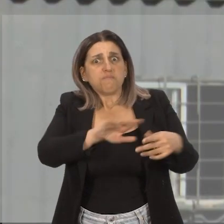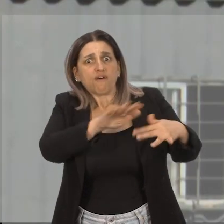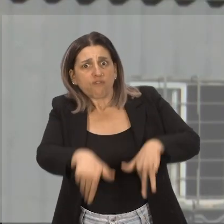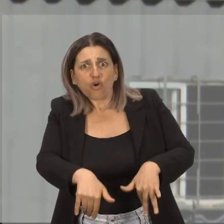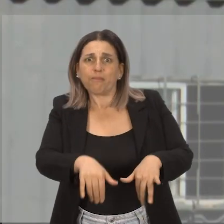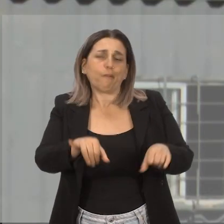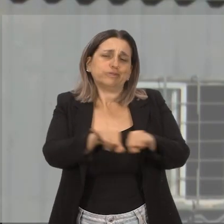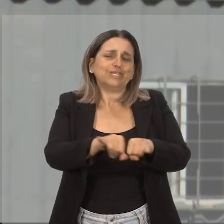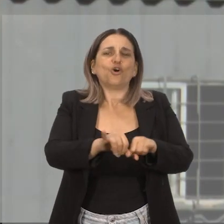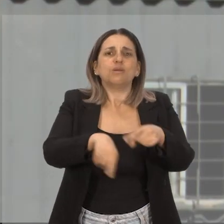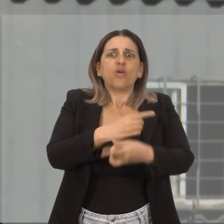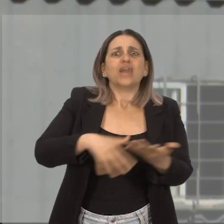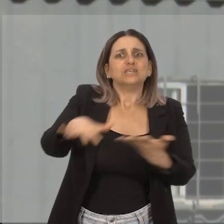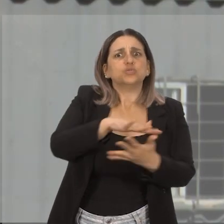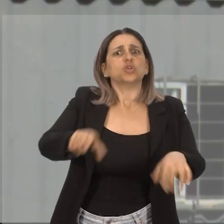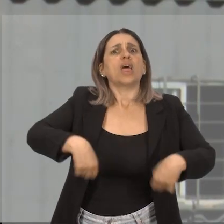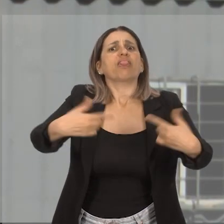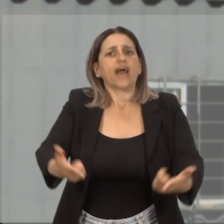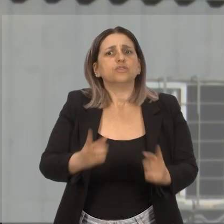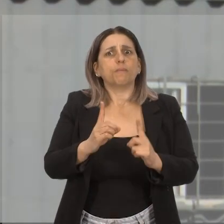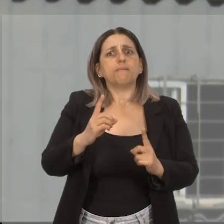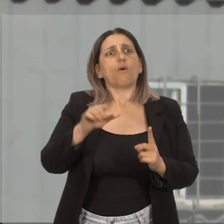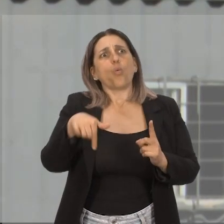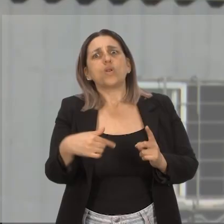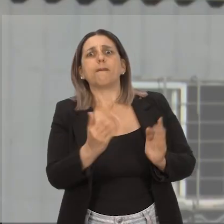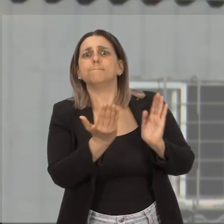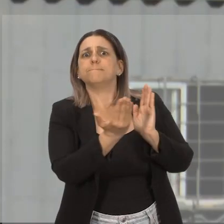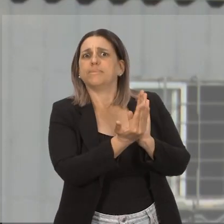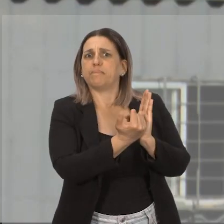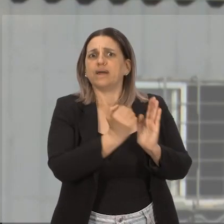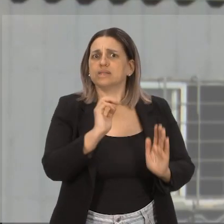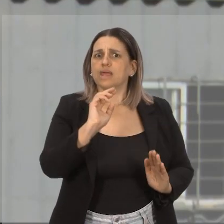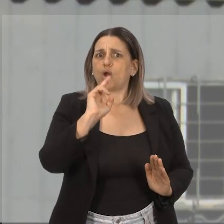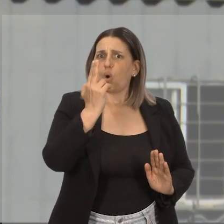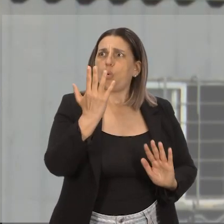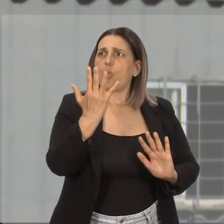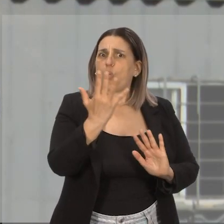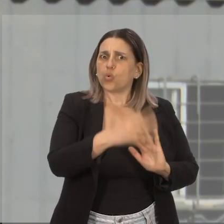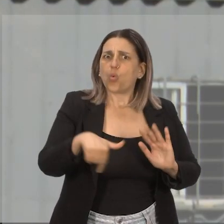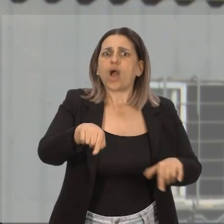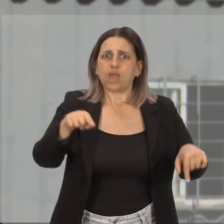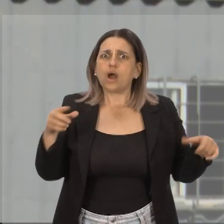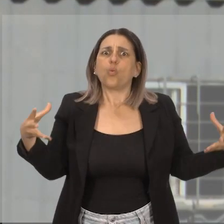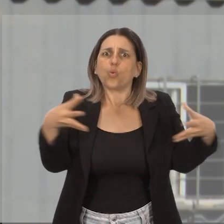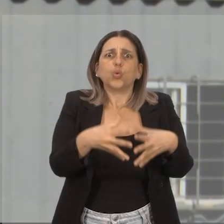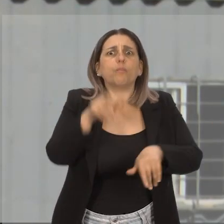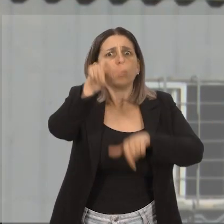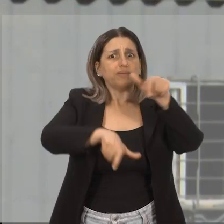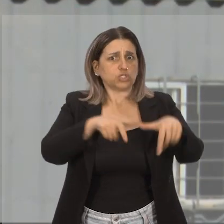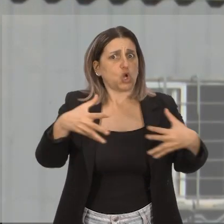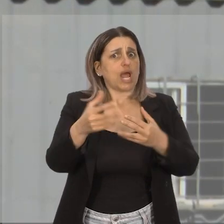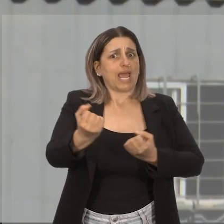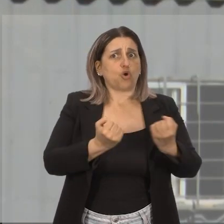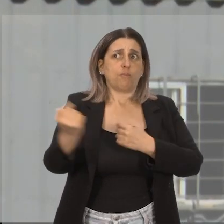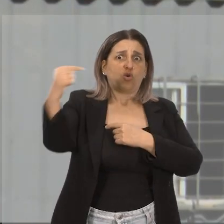decide, está concediendo parte del Uruguay, en este caso a un grupo